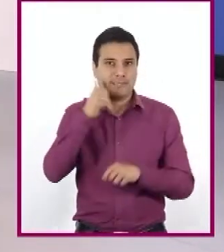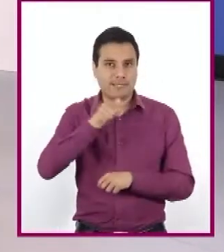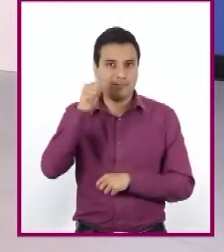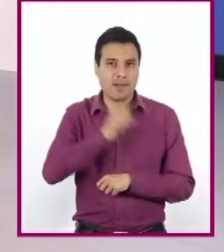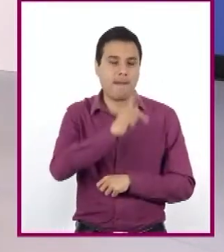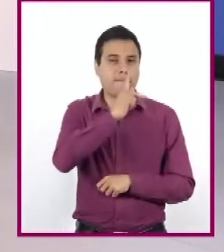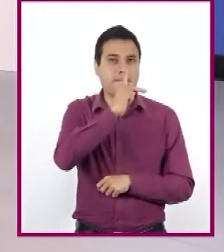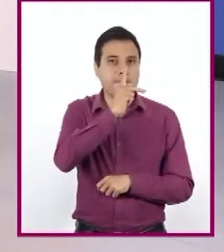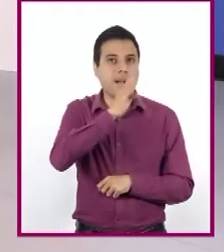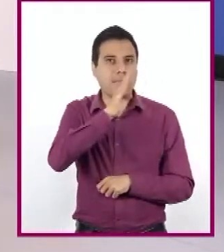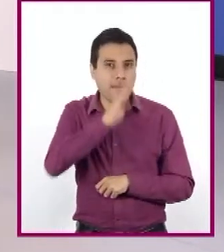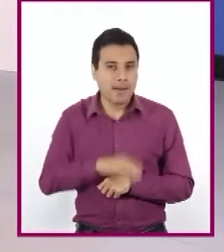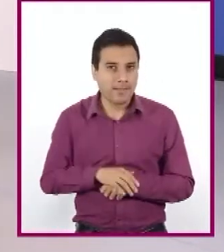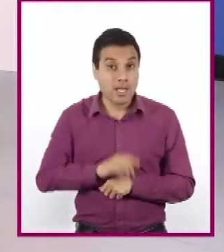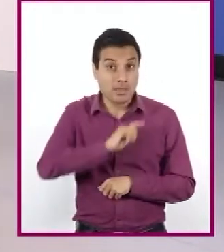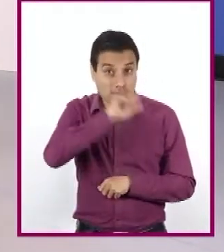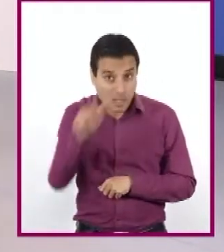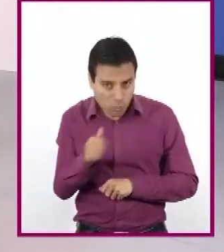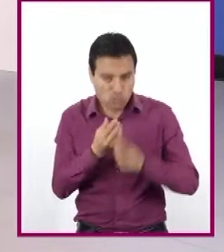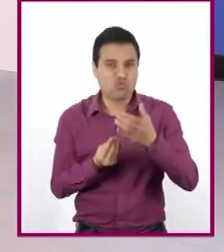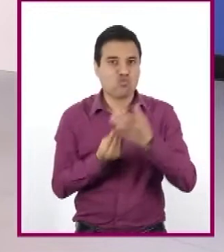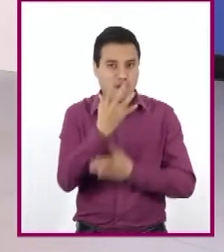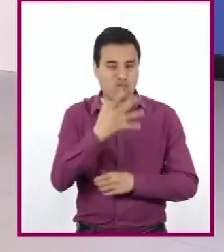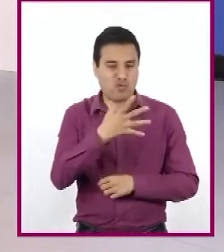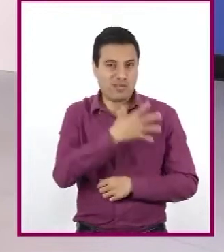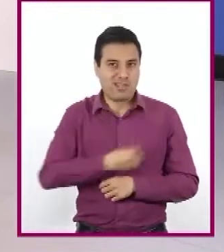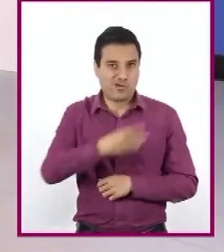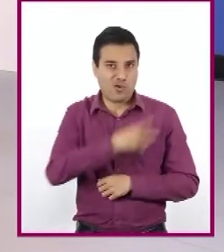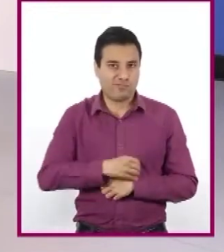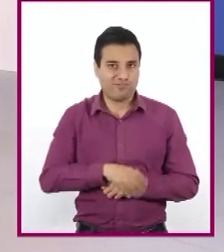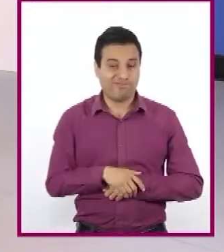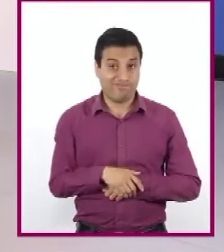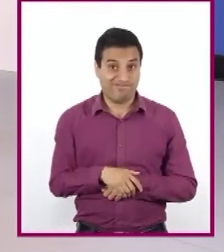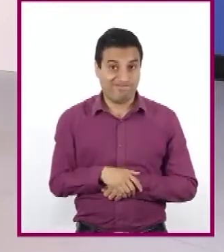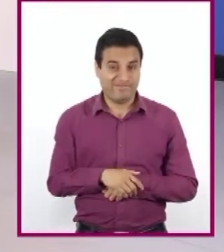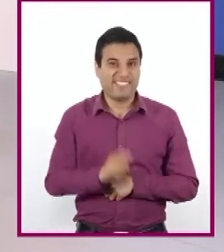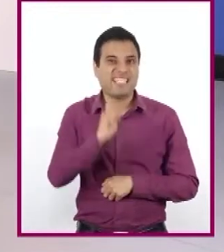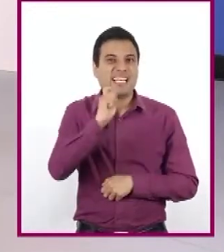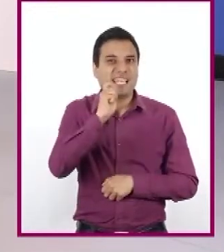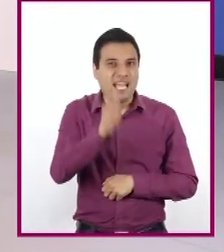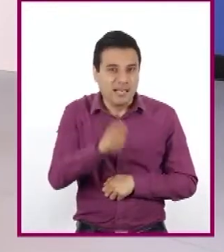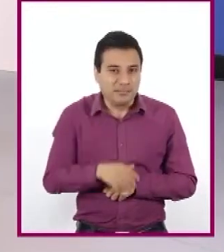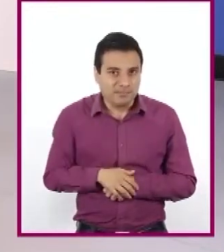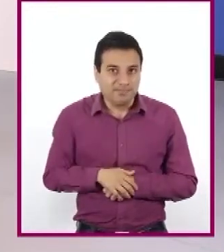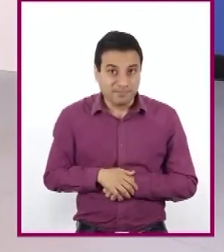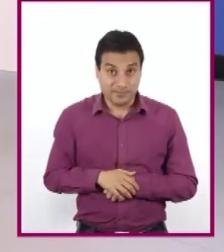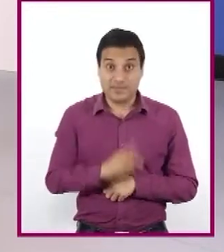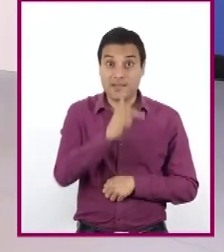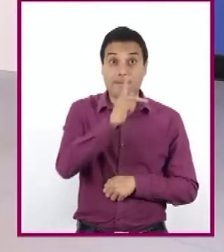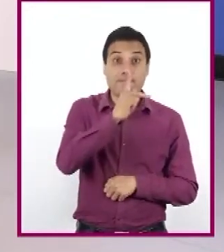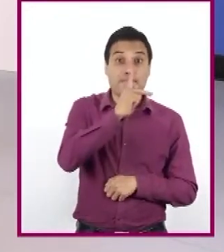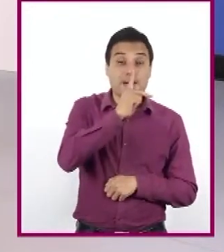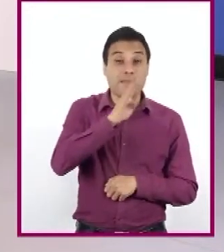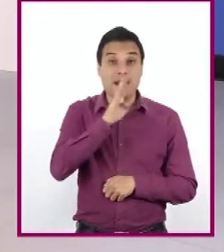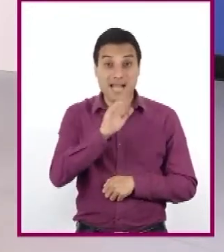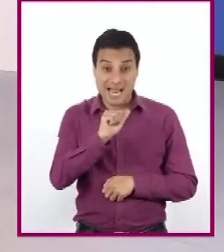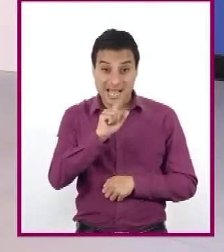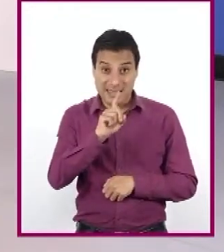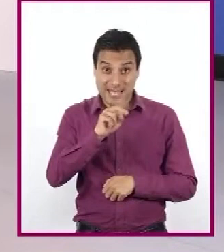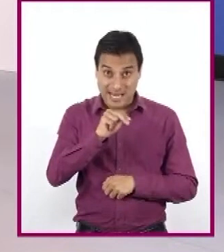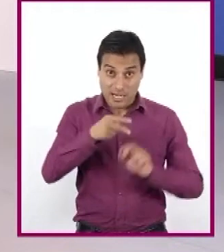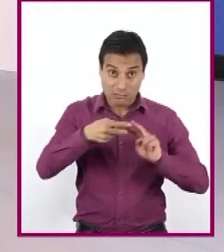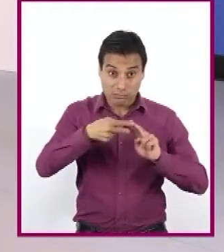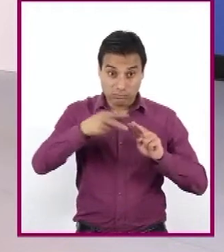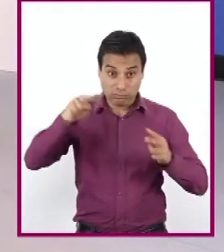padres, para dar origen a nuevos organismos, hijos, en donde se combina la información genética de ambos padres